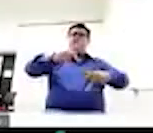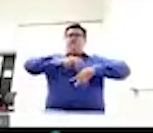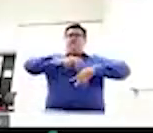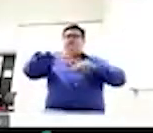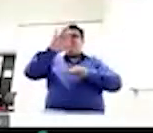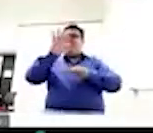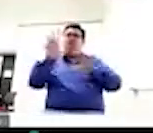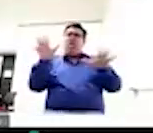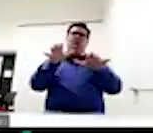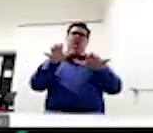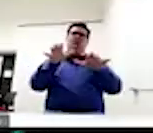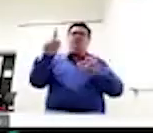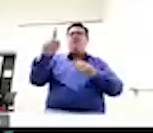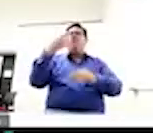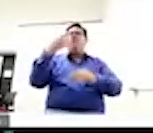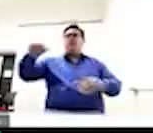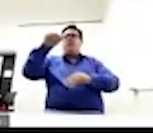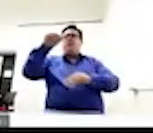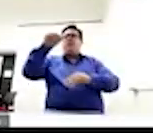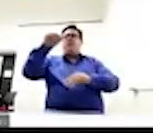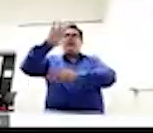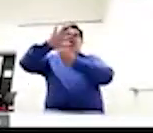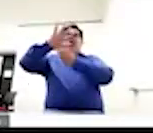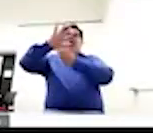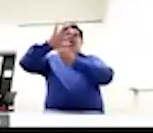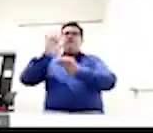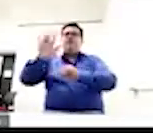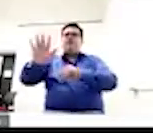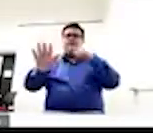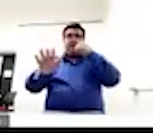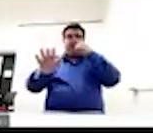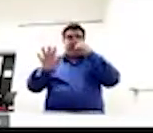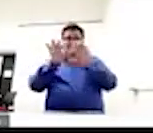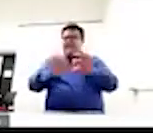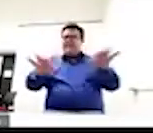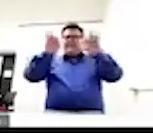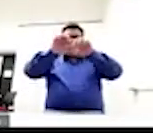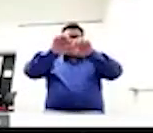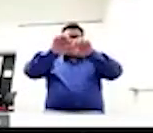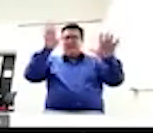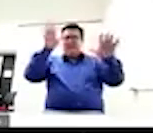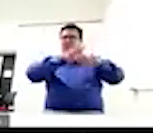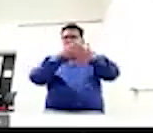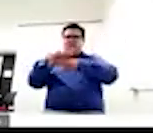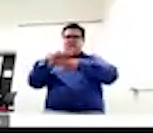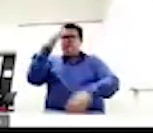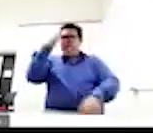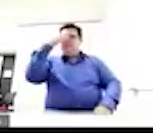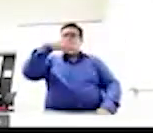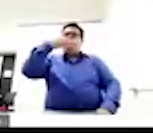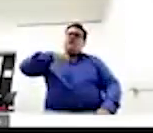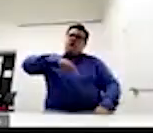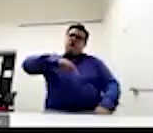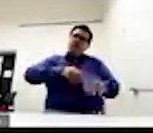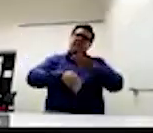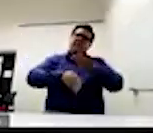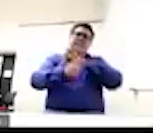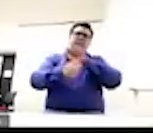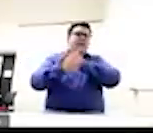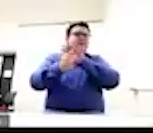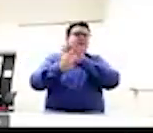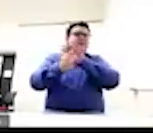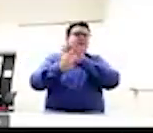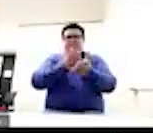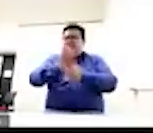las mujeres. Es importante decirlo, lo hemos estado diciendo y lo seguiremos diciendo, y cada vez